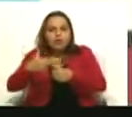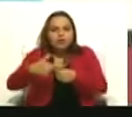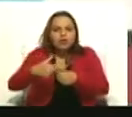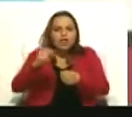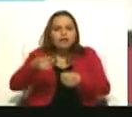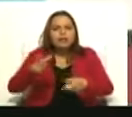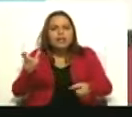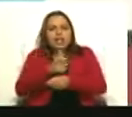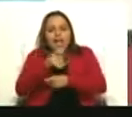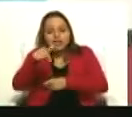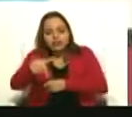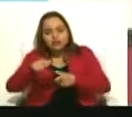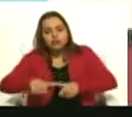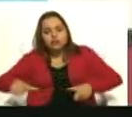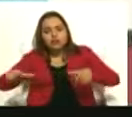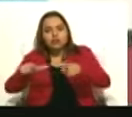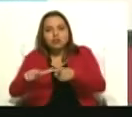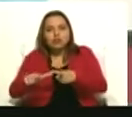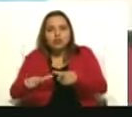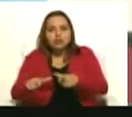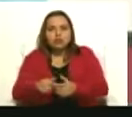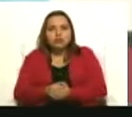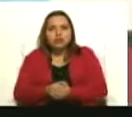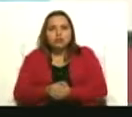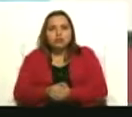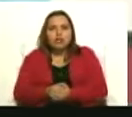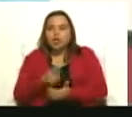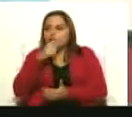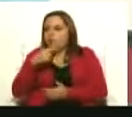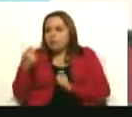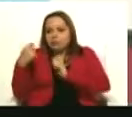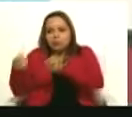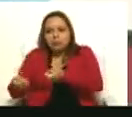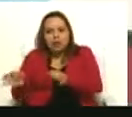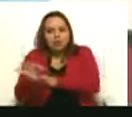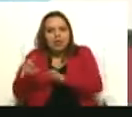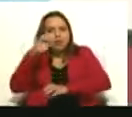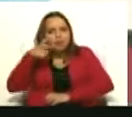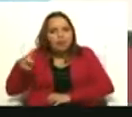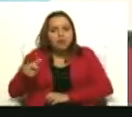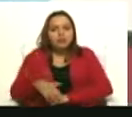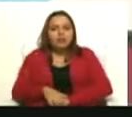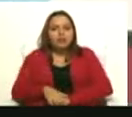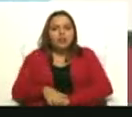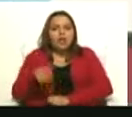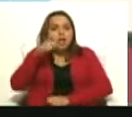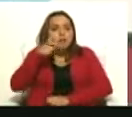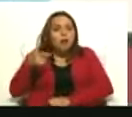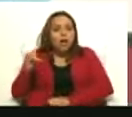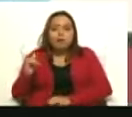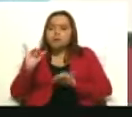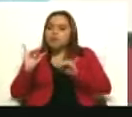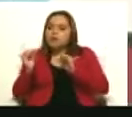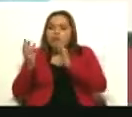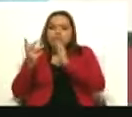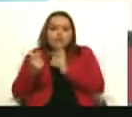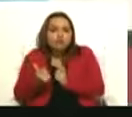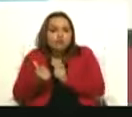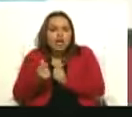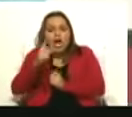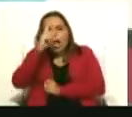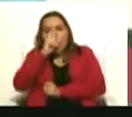en ese territorio, no ha permeado al pueblo de Guyana. Se mantienen intactos los mismos números desde el año